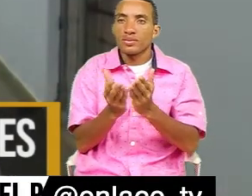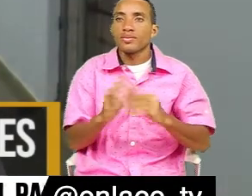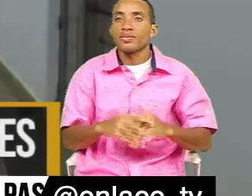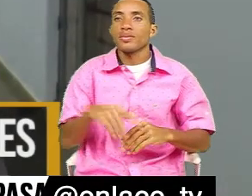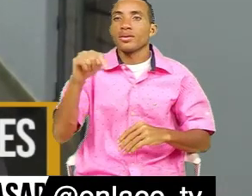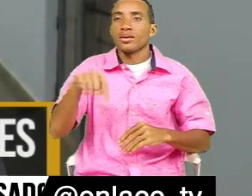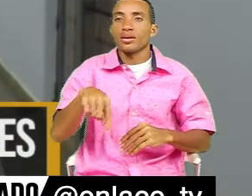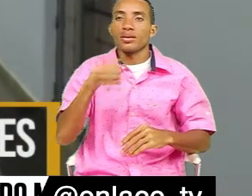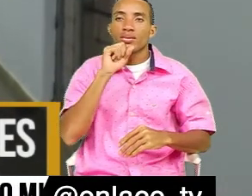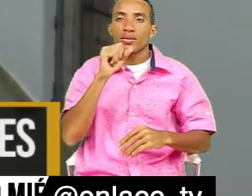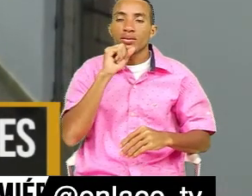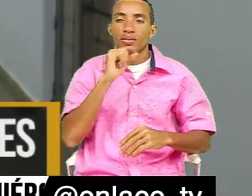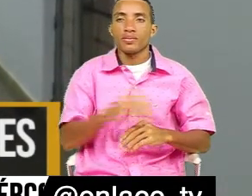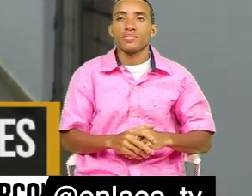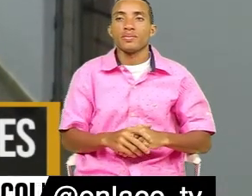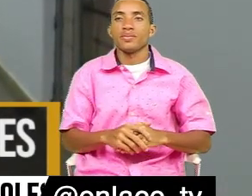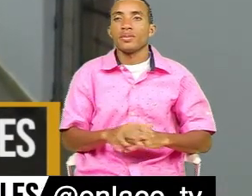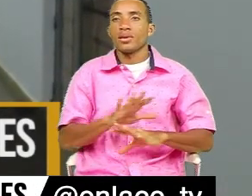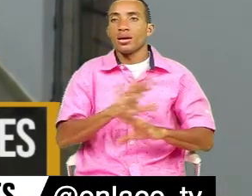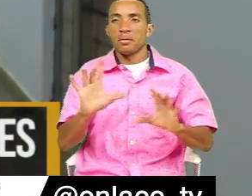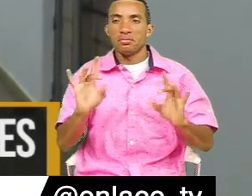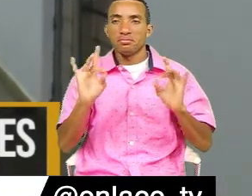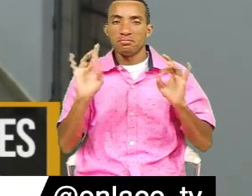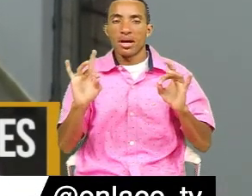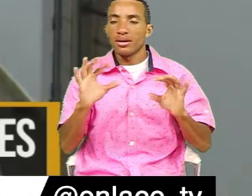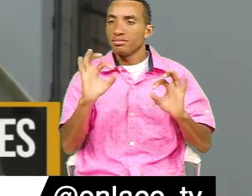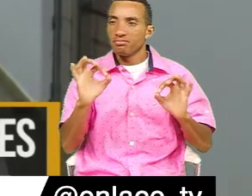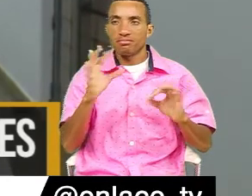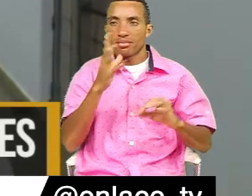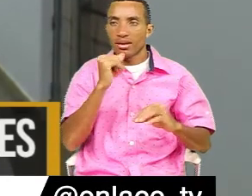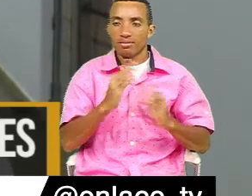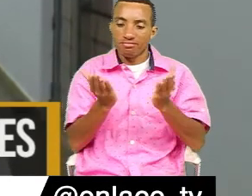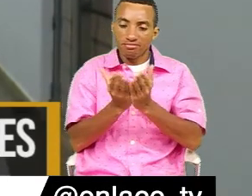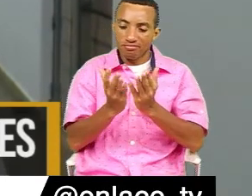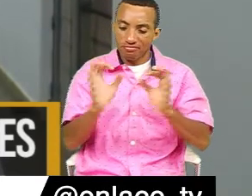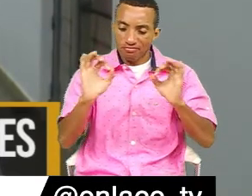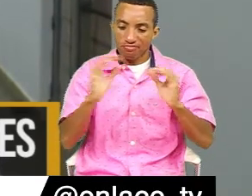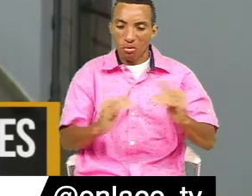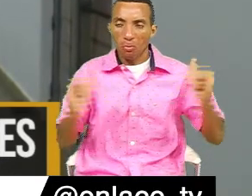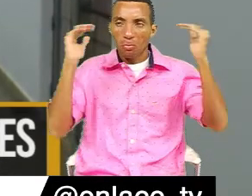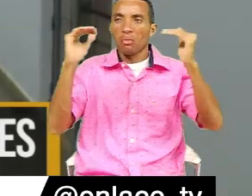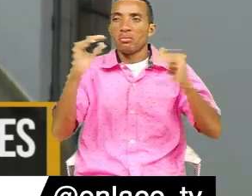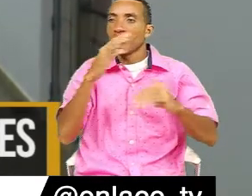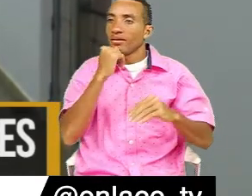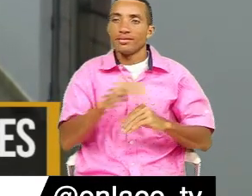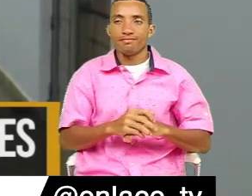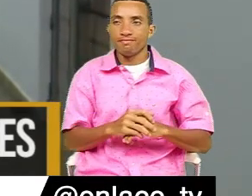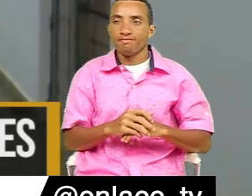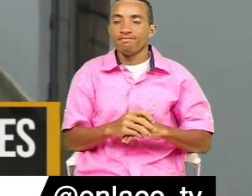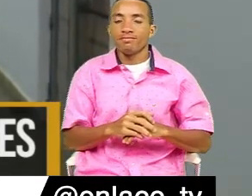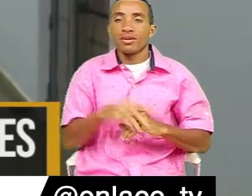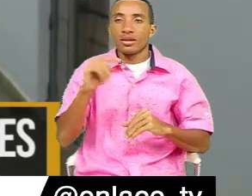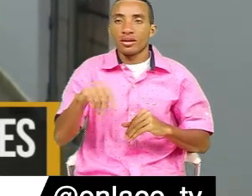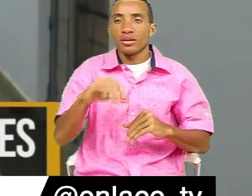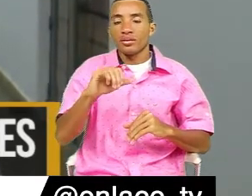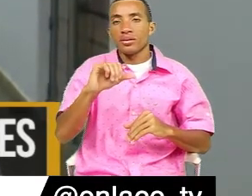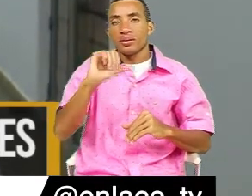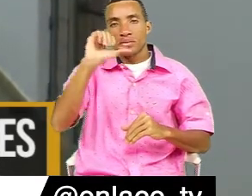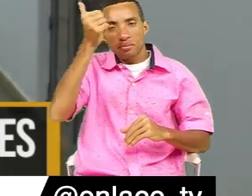Bermeja, no está a la perfección o a la altura de tener una buena educación. Entonces por acá aquí estamos, las principales instituciones